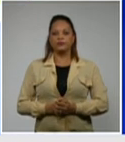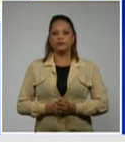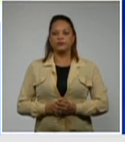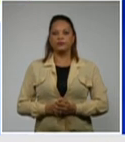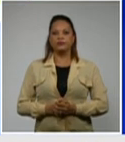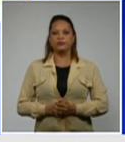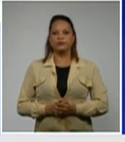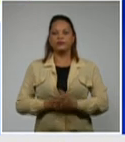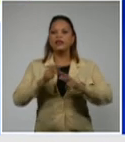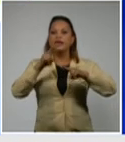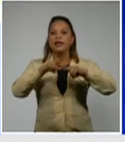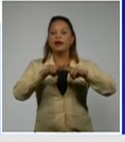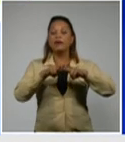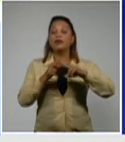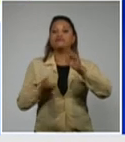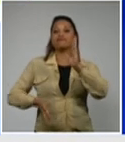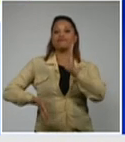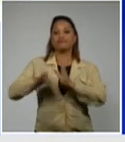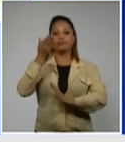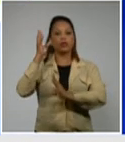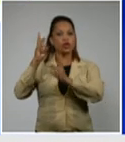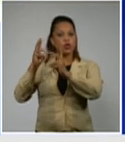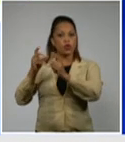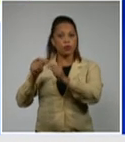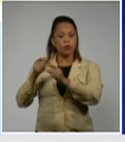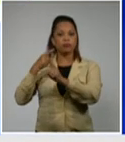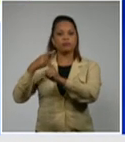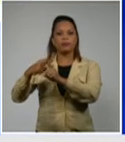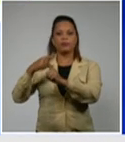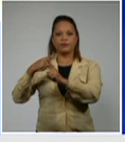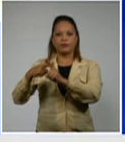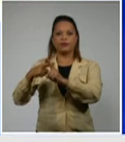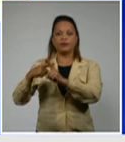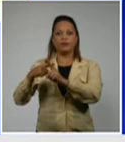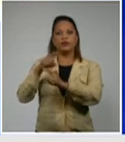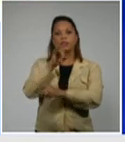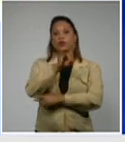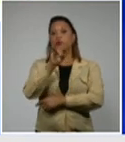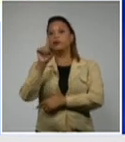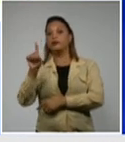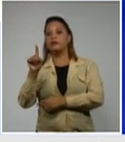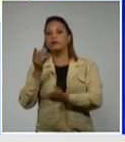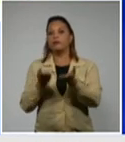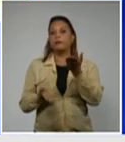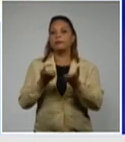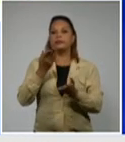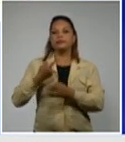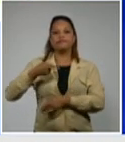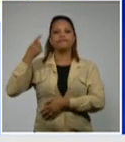La Habana incrementa el número de sus casos, 91 más que el día de ayer,